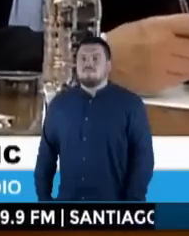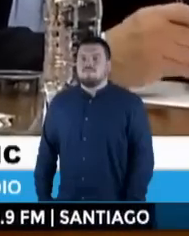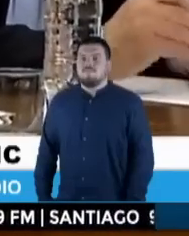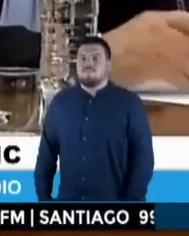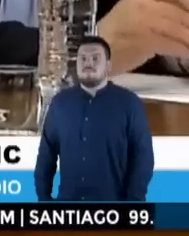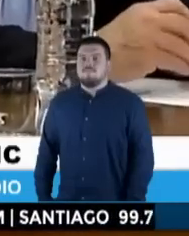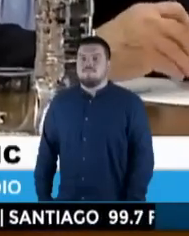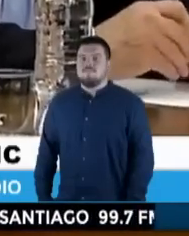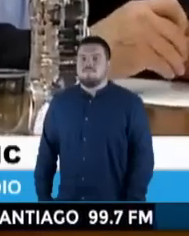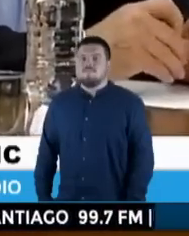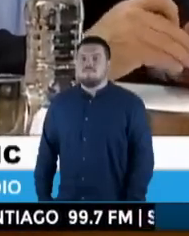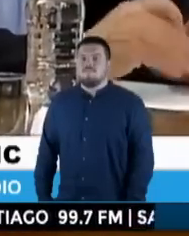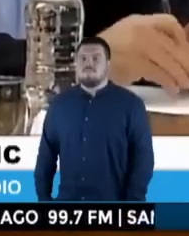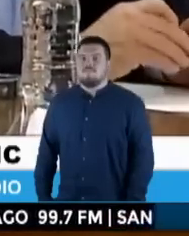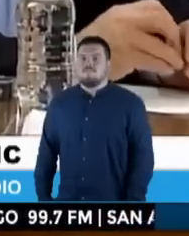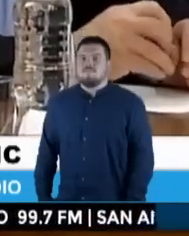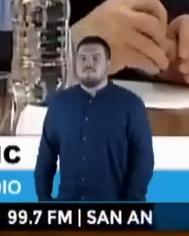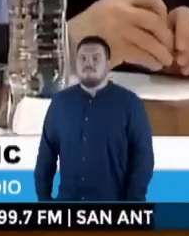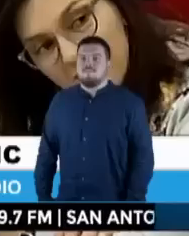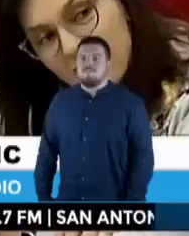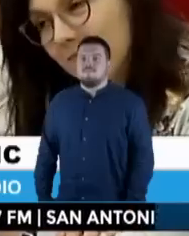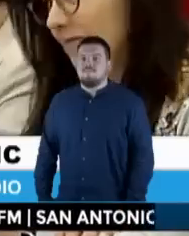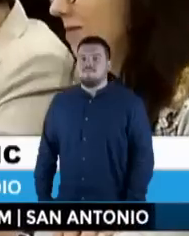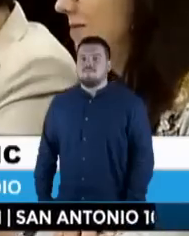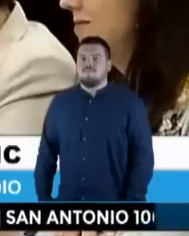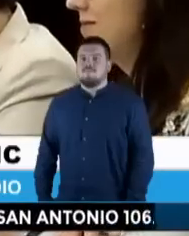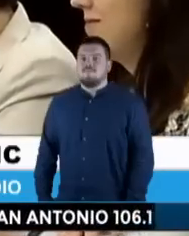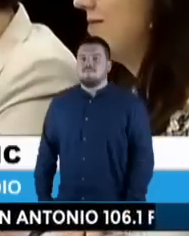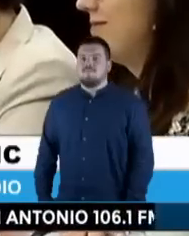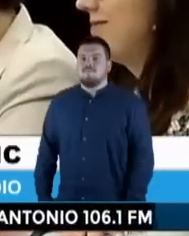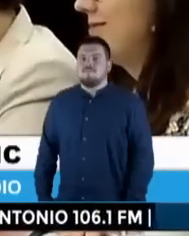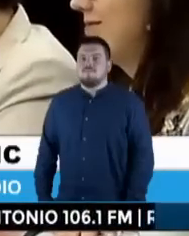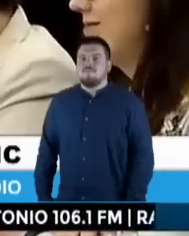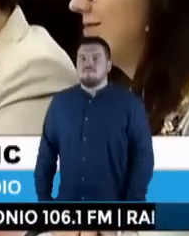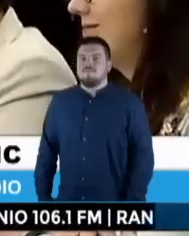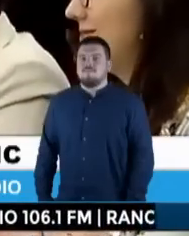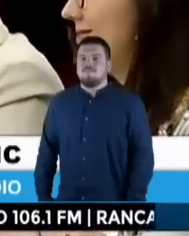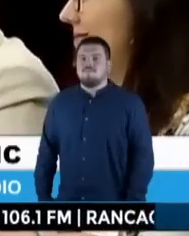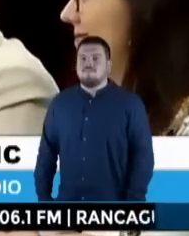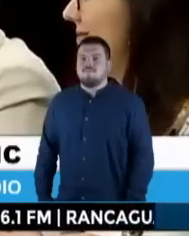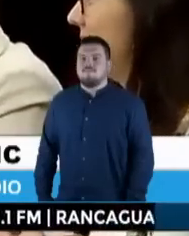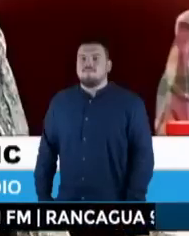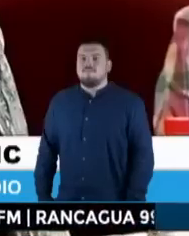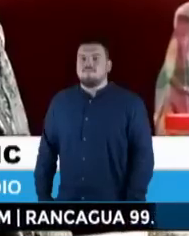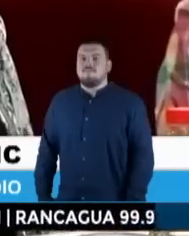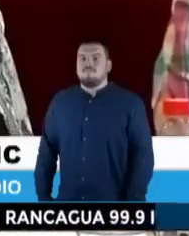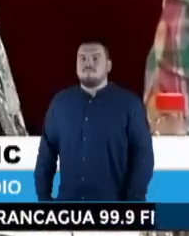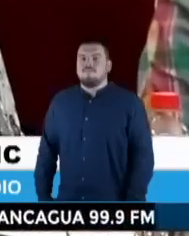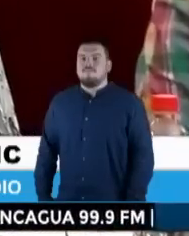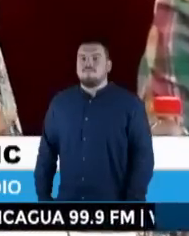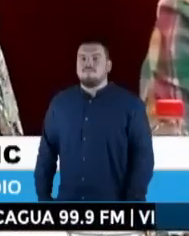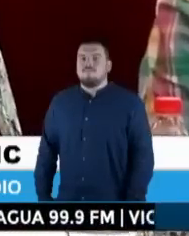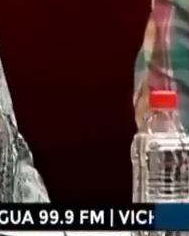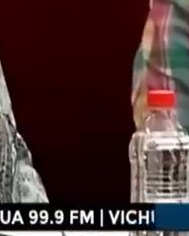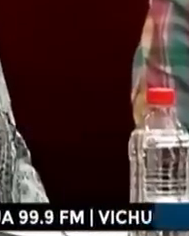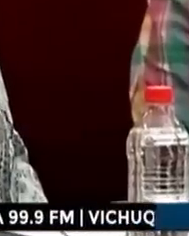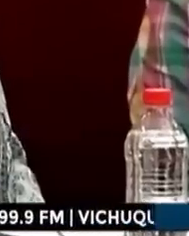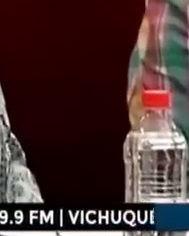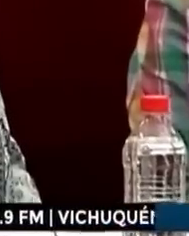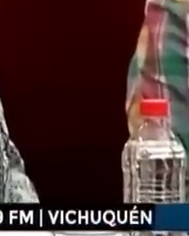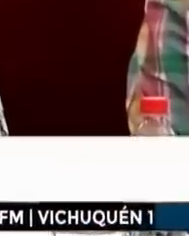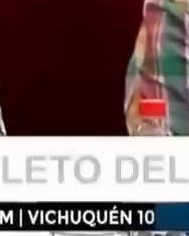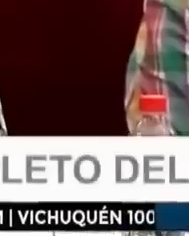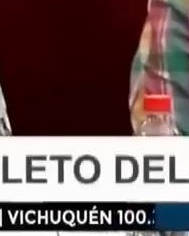se habla que puede suceder cuando se hace un ajuste ministerial. Pasemos a escuchar. Cuando tenemos una